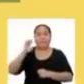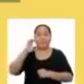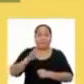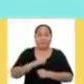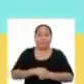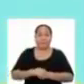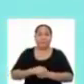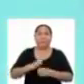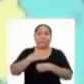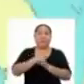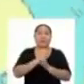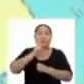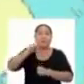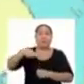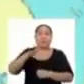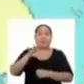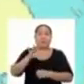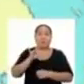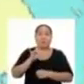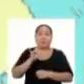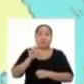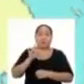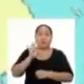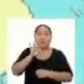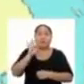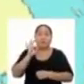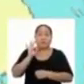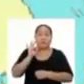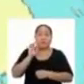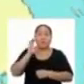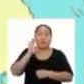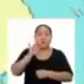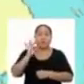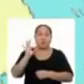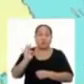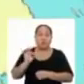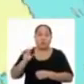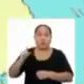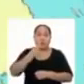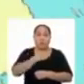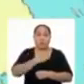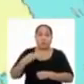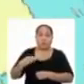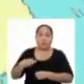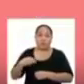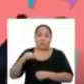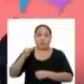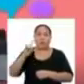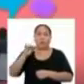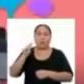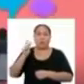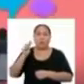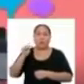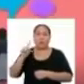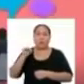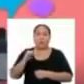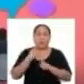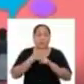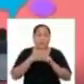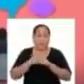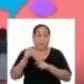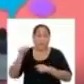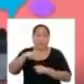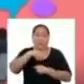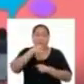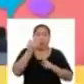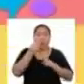en 1989 en Australia por el primer ministro australiano Robert Hawke. A diferencia de otros foros conformados por varios